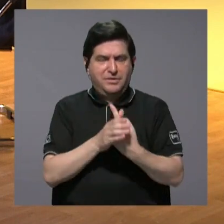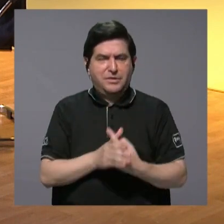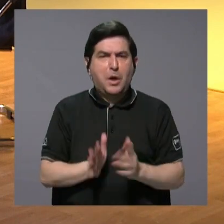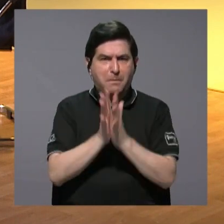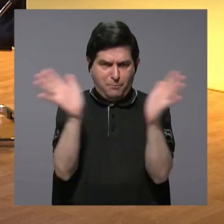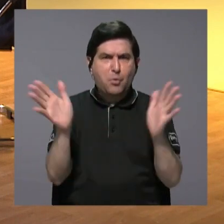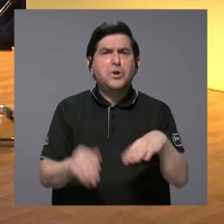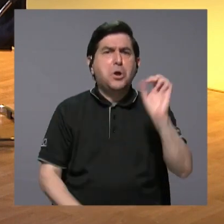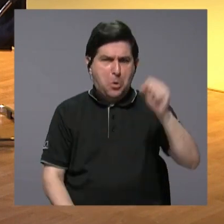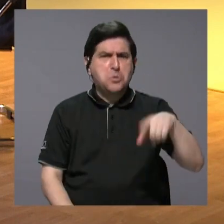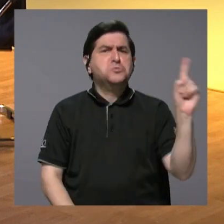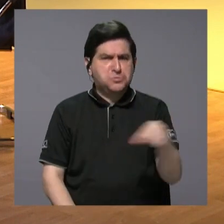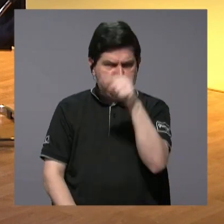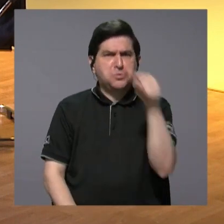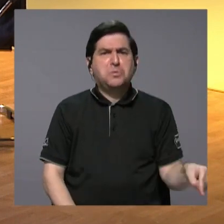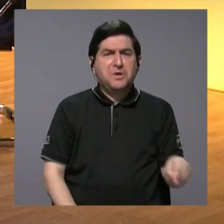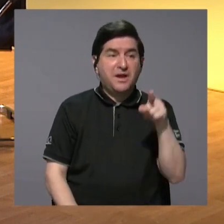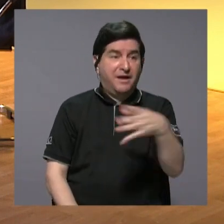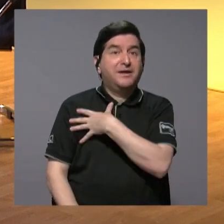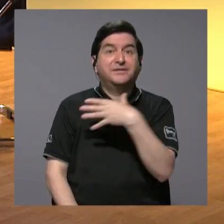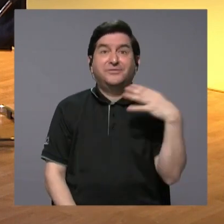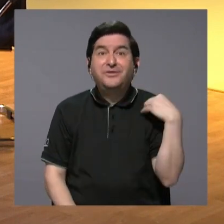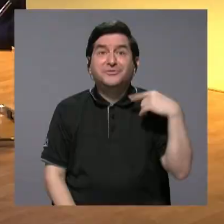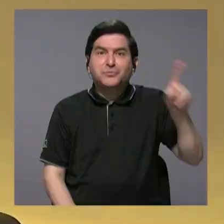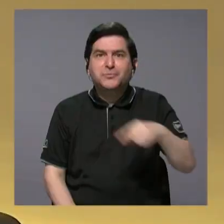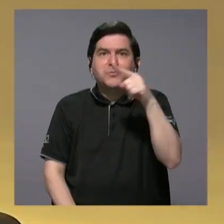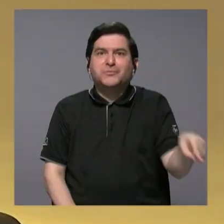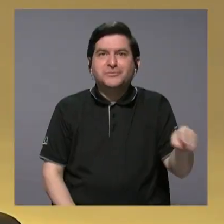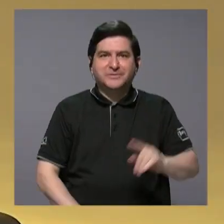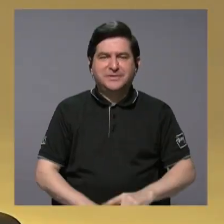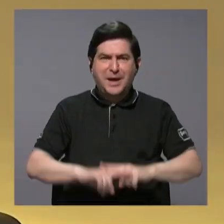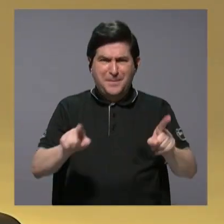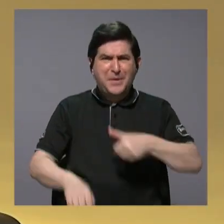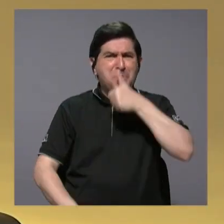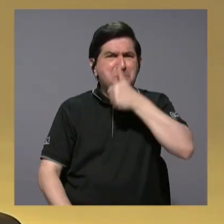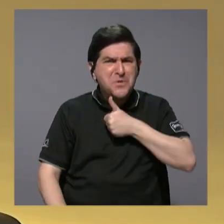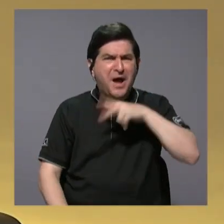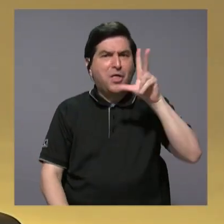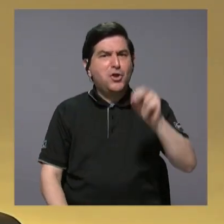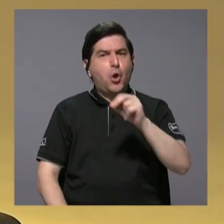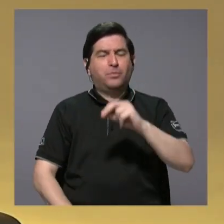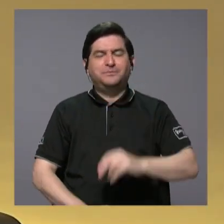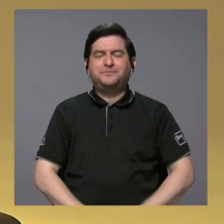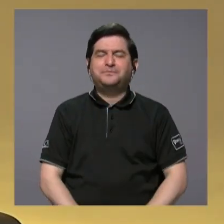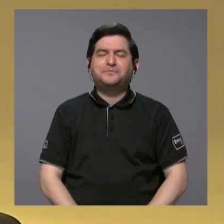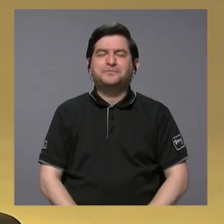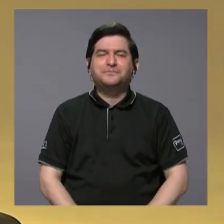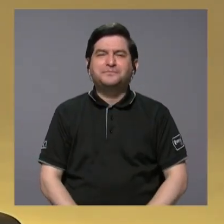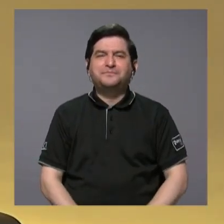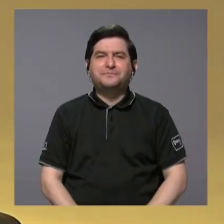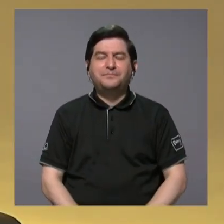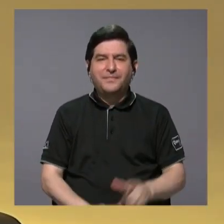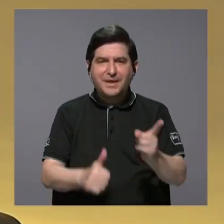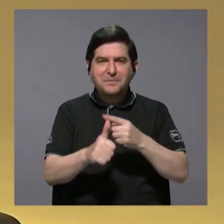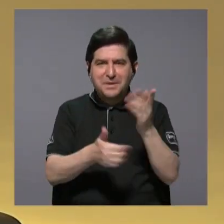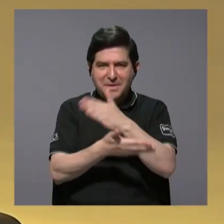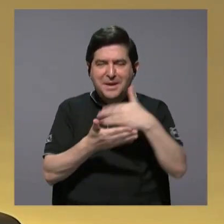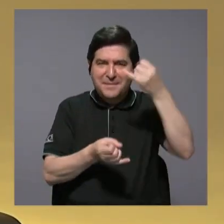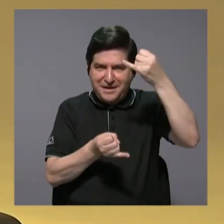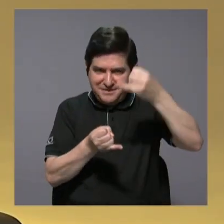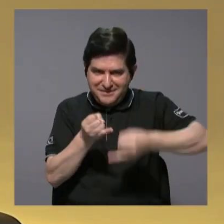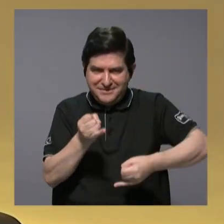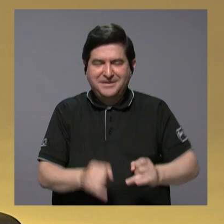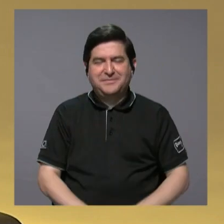que sí lo eliminan. Porque eso les encanta eliminarlos, pero los privados no. Eliminamos este primer segmento y nos